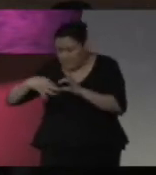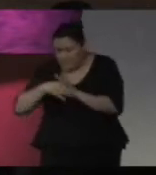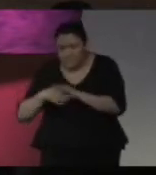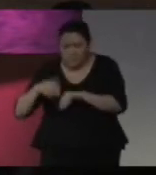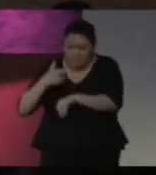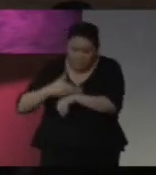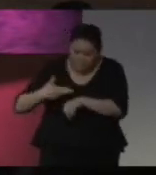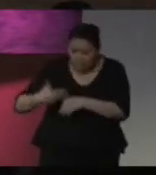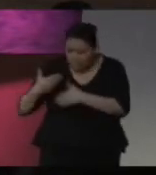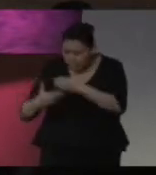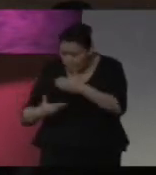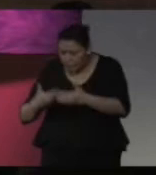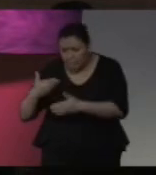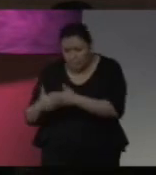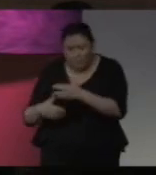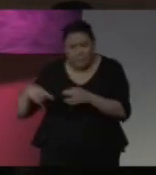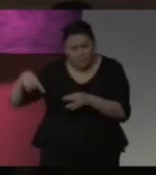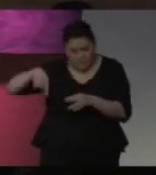procesos políticos desde abajo,